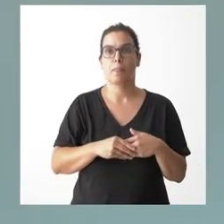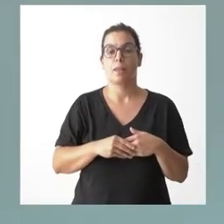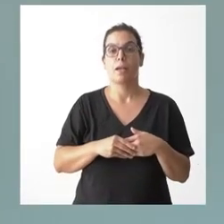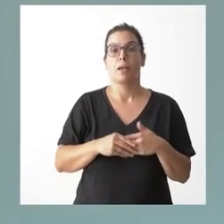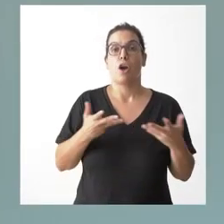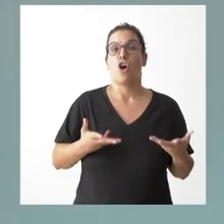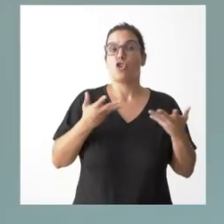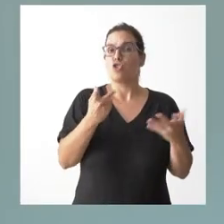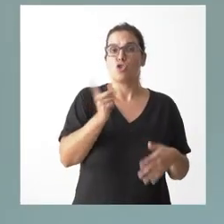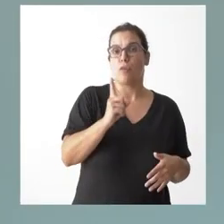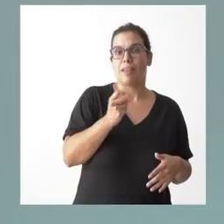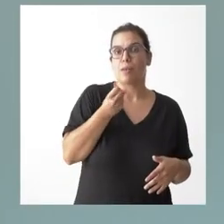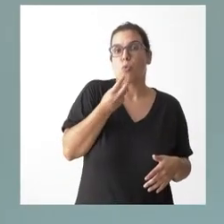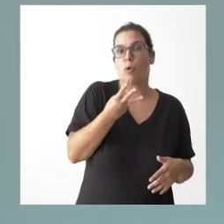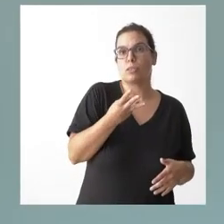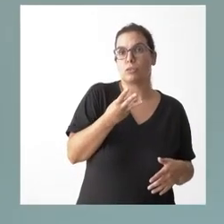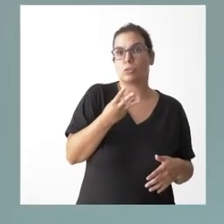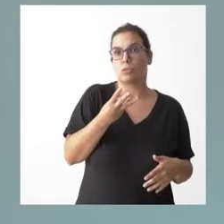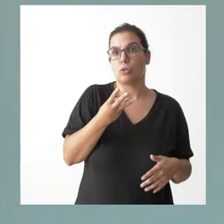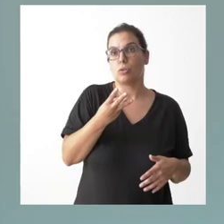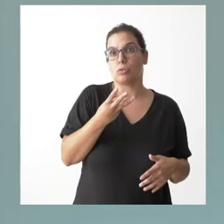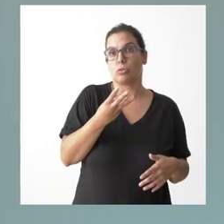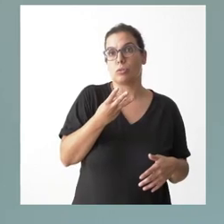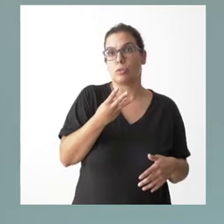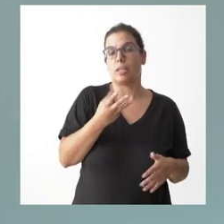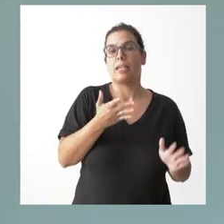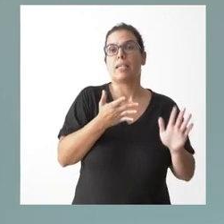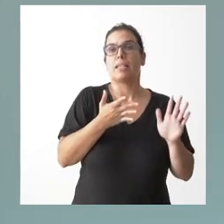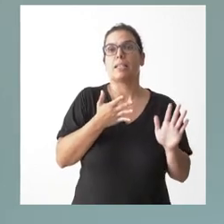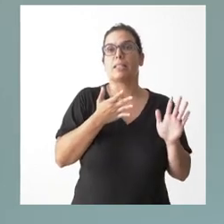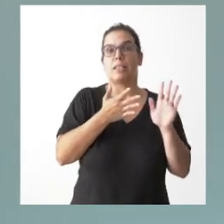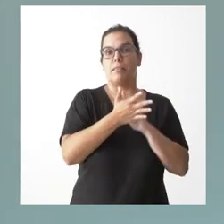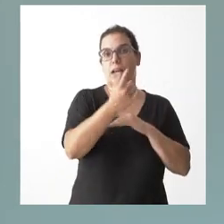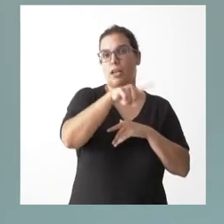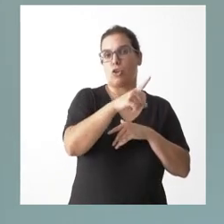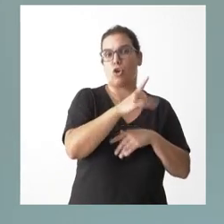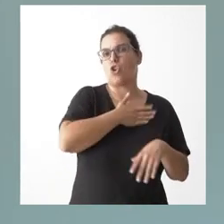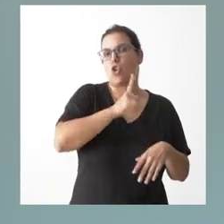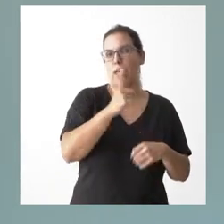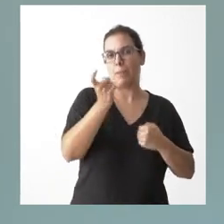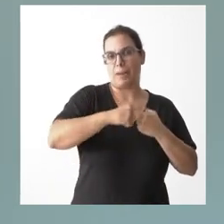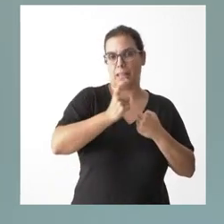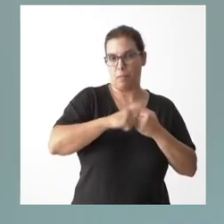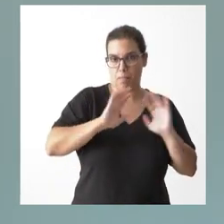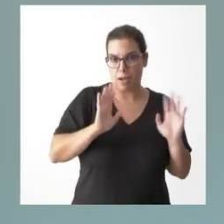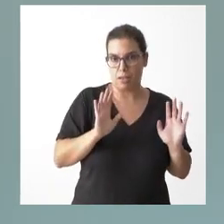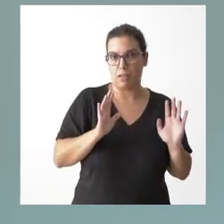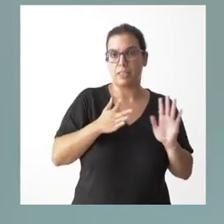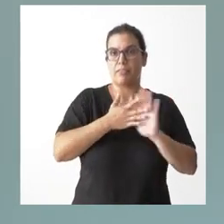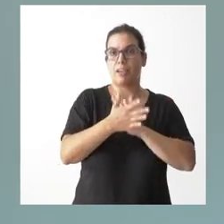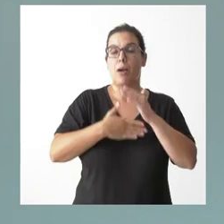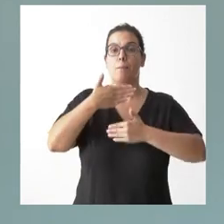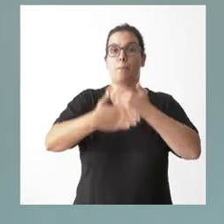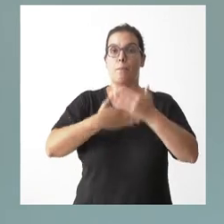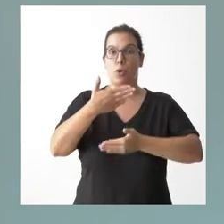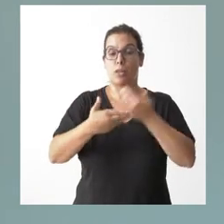sin ofertar, si no han ofertado es porque no han querido participar en la convocatoria de oferta, O sea, el proceso que se